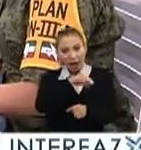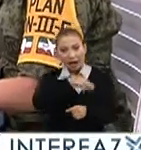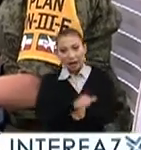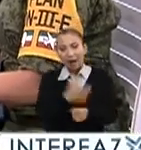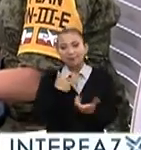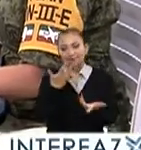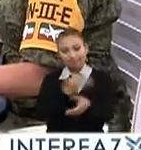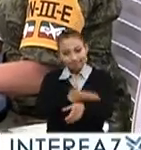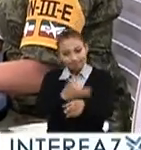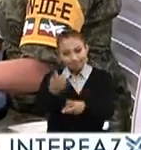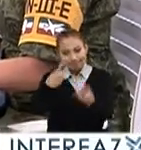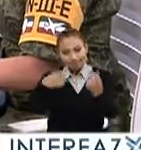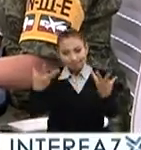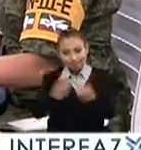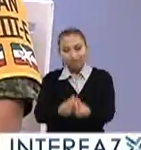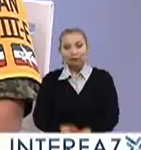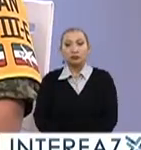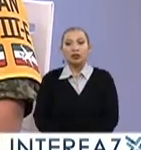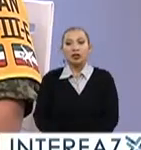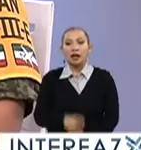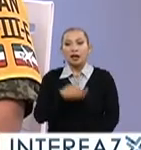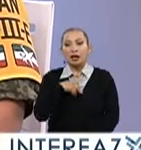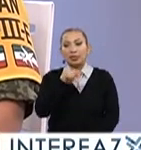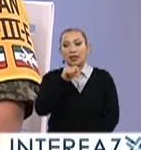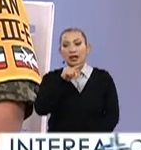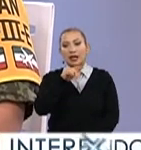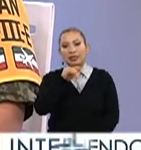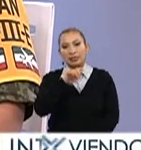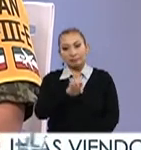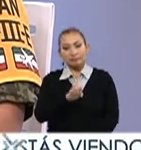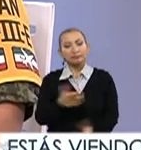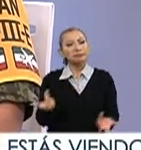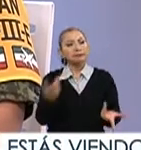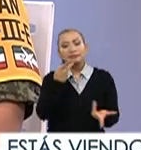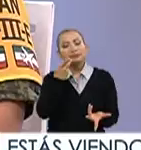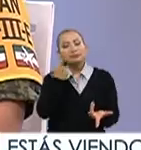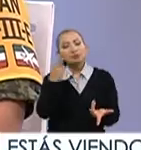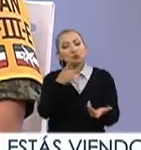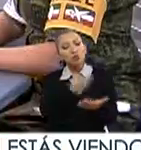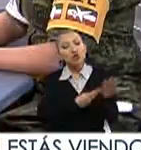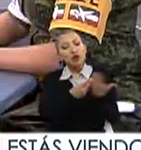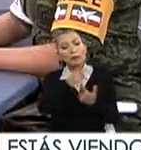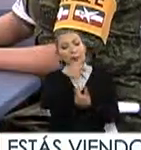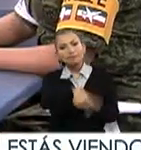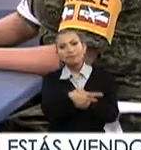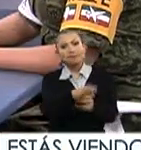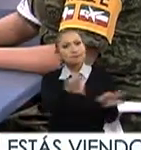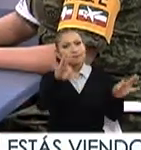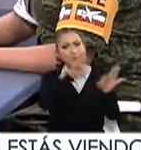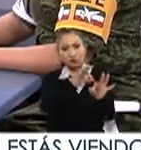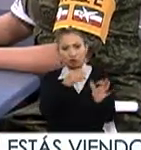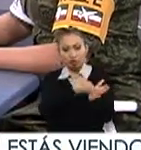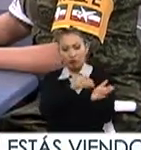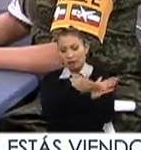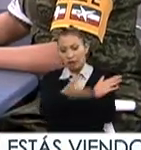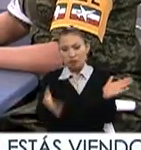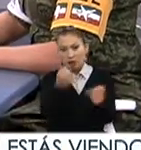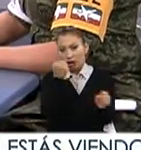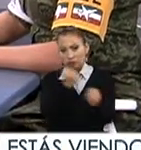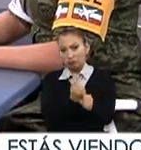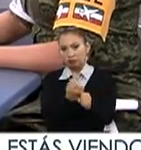Ana. Es un honor estar aquí con ustedes. Teniente coronel, platíquenos sobre este plan tan importante que está vigente pues todo el